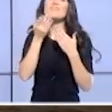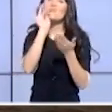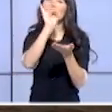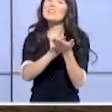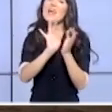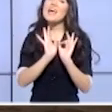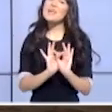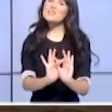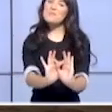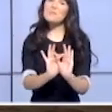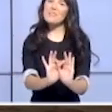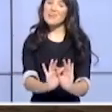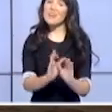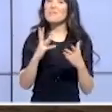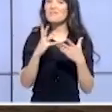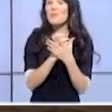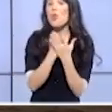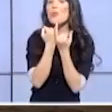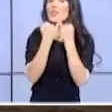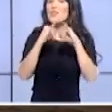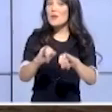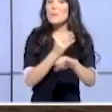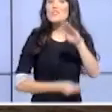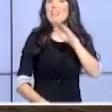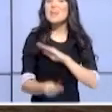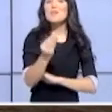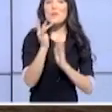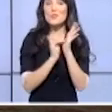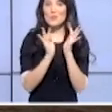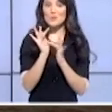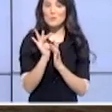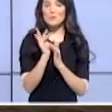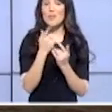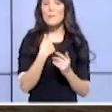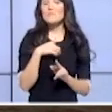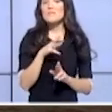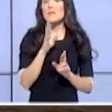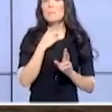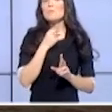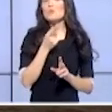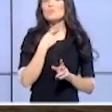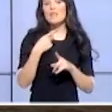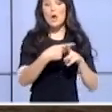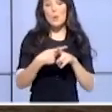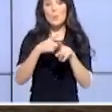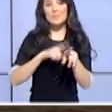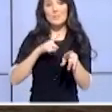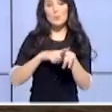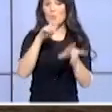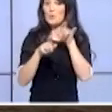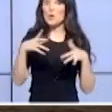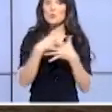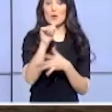dirigirme a vosotros en un día tan entrañable en el que celebramos el nacimiento de Jesús me gustaría compartir